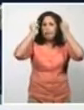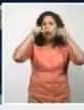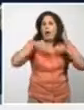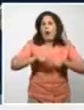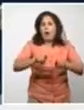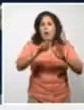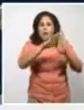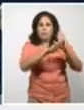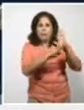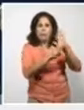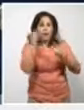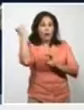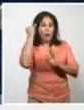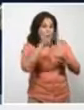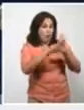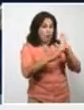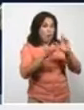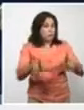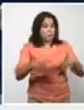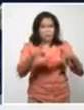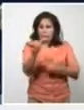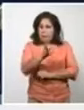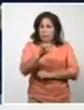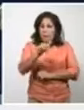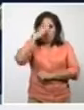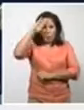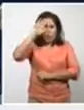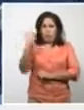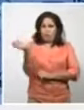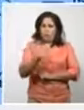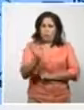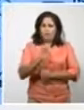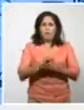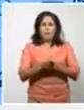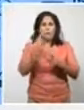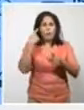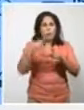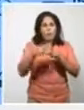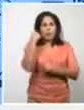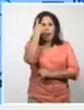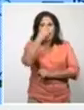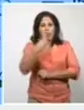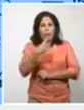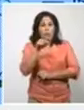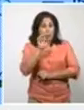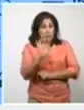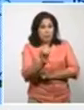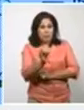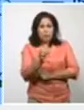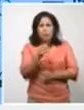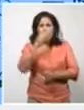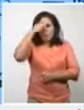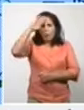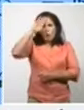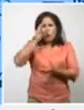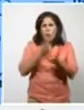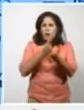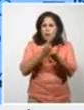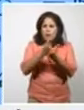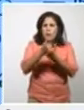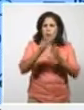estos momentos y que no se ha tomado en nuestro país. Siguiente pregunta. ¿Se mantiene Cuba sin casos de